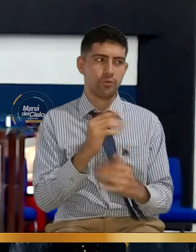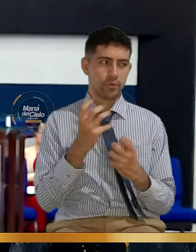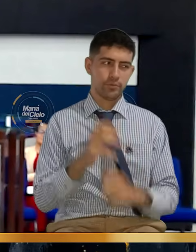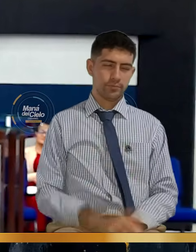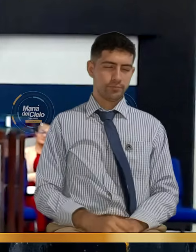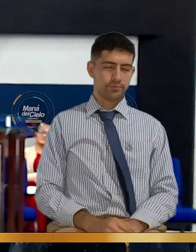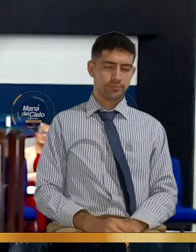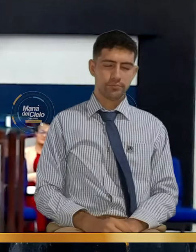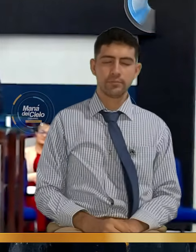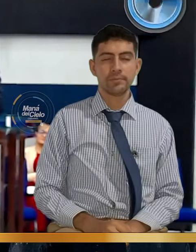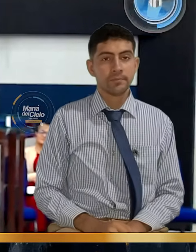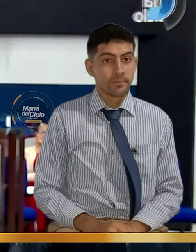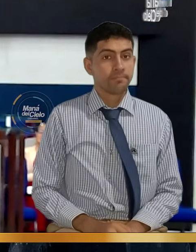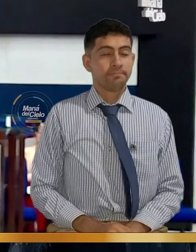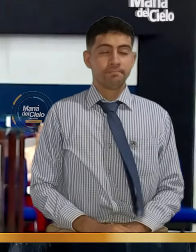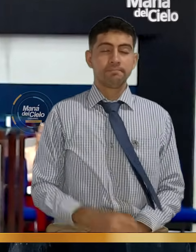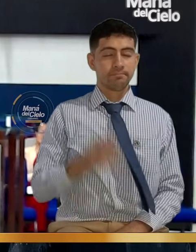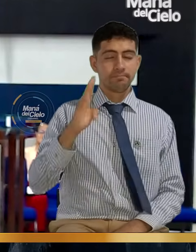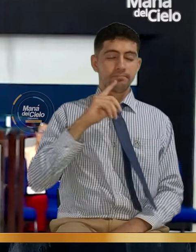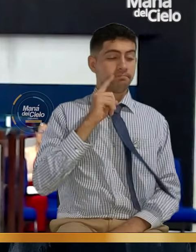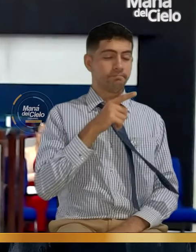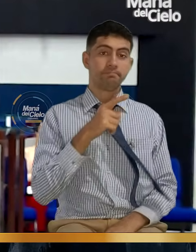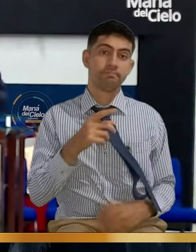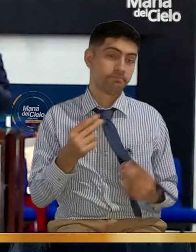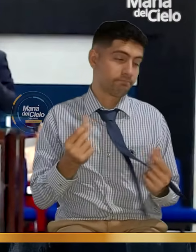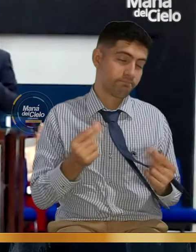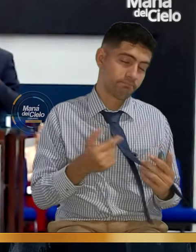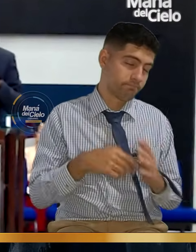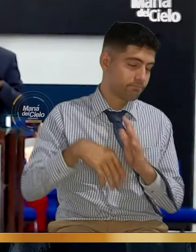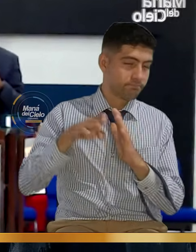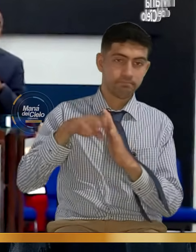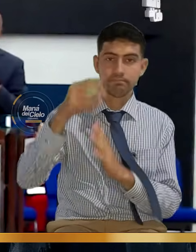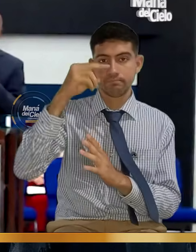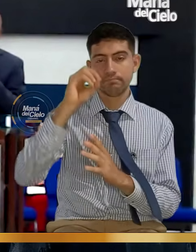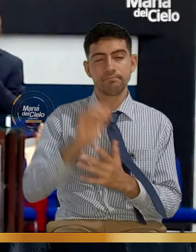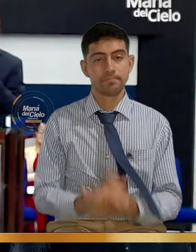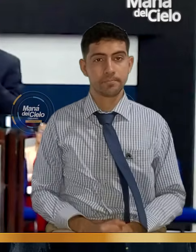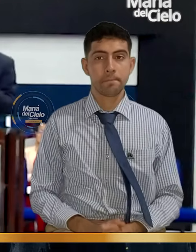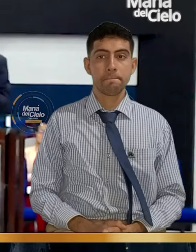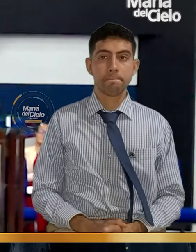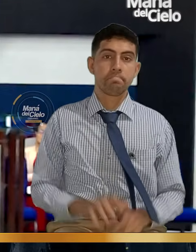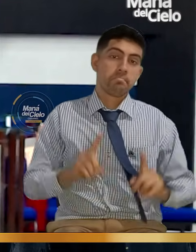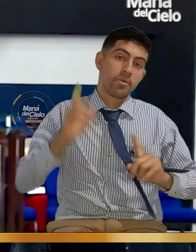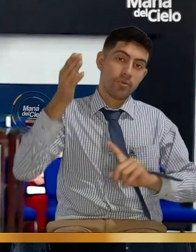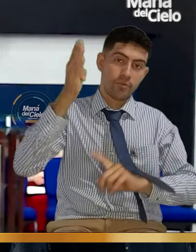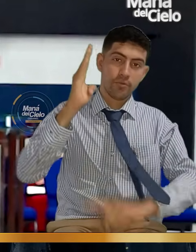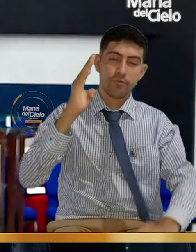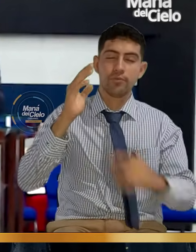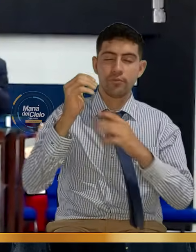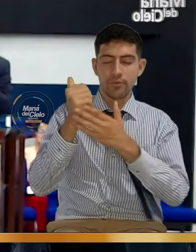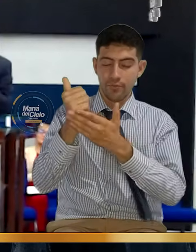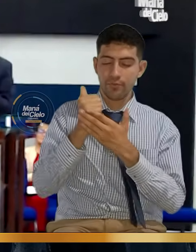tiró por allá y dijo, ese muchacho se va a morir de sed. Y Dios escuchó el lloro del niño y se acordó que era hijo de